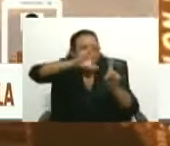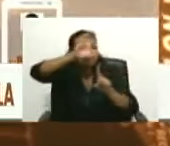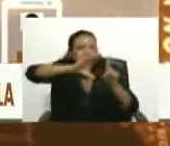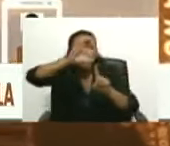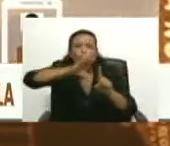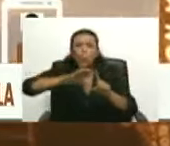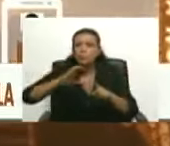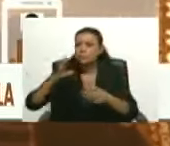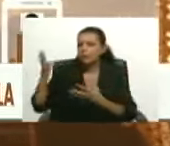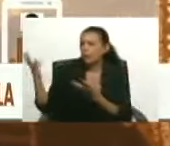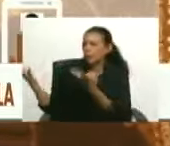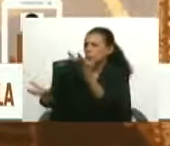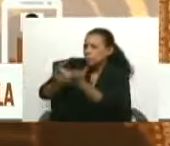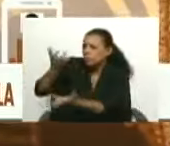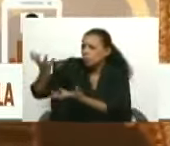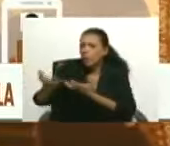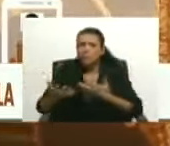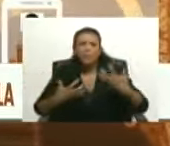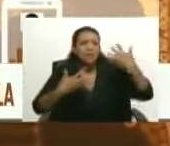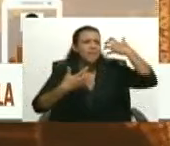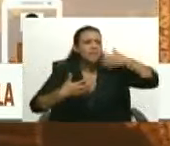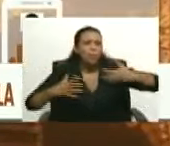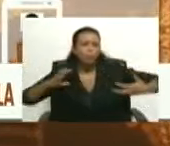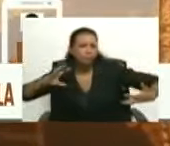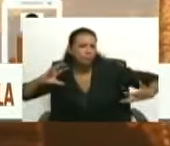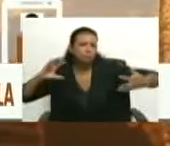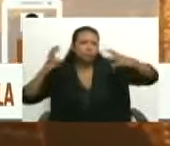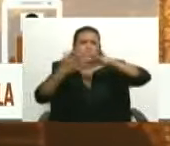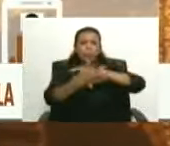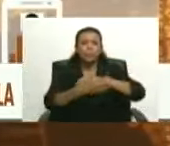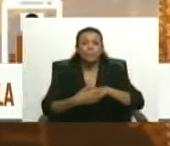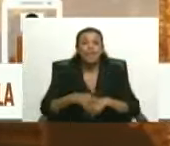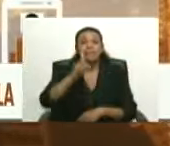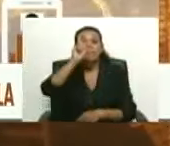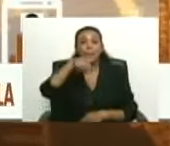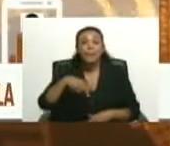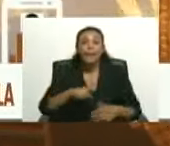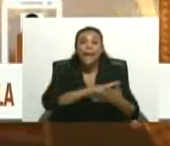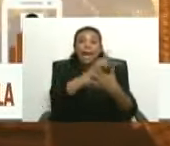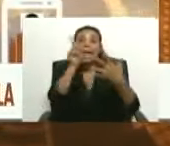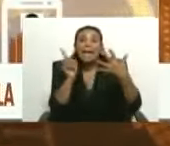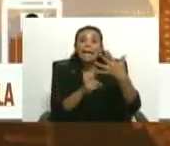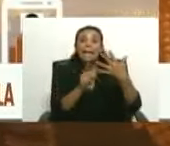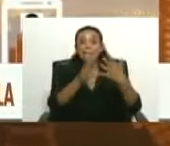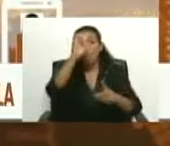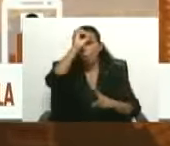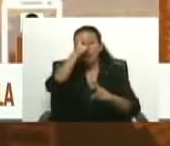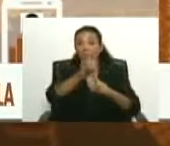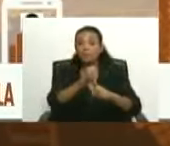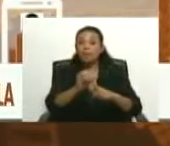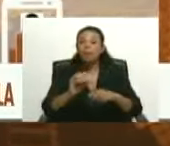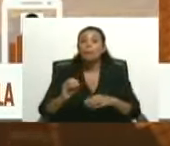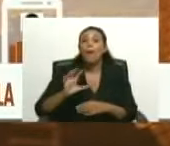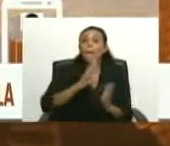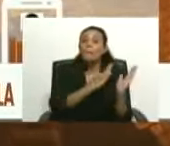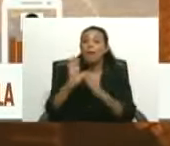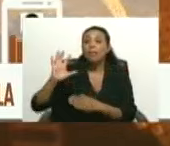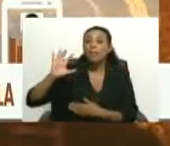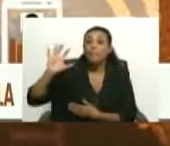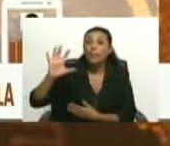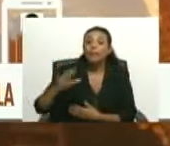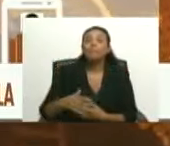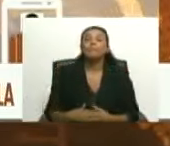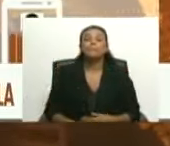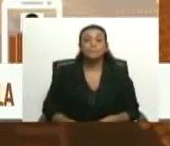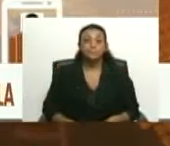climática, y además por levantar el quinto objetivo histórico. Eric. Presidente, Héctor,